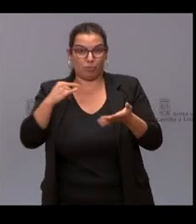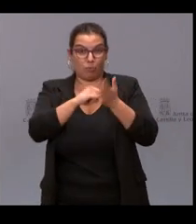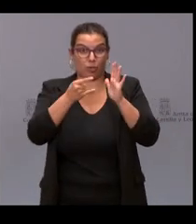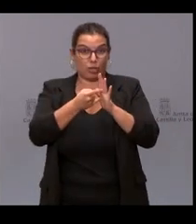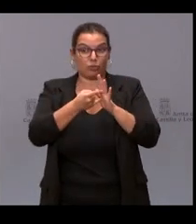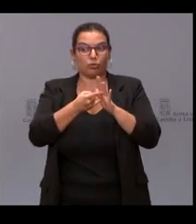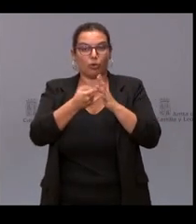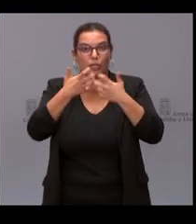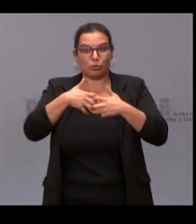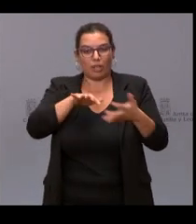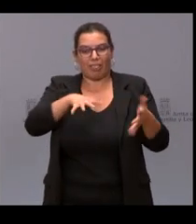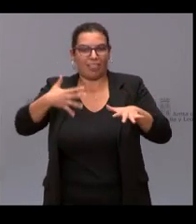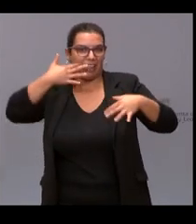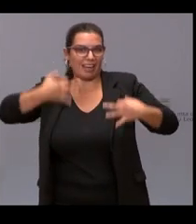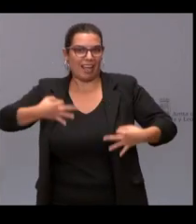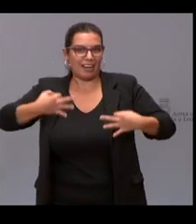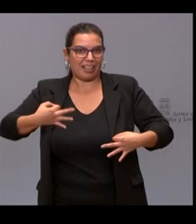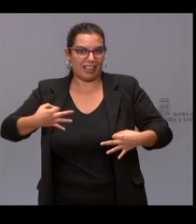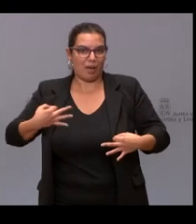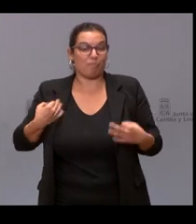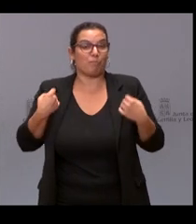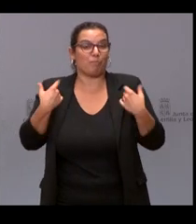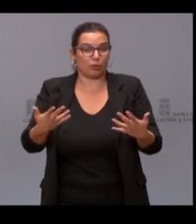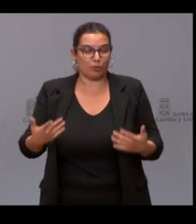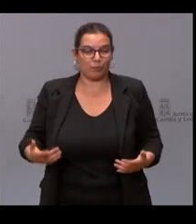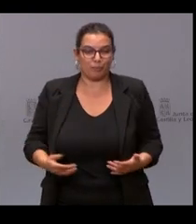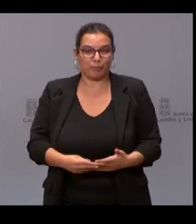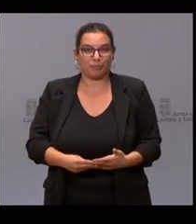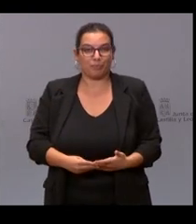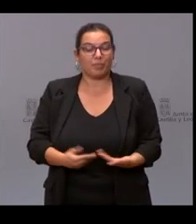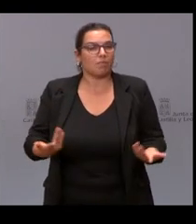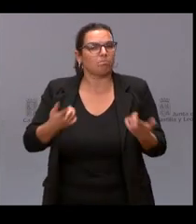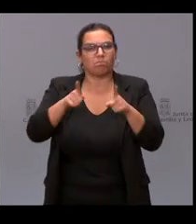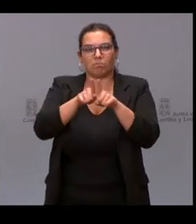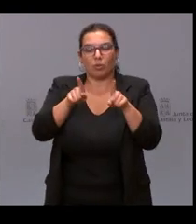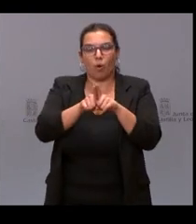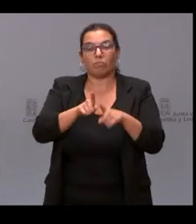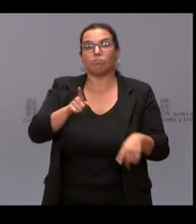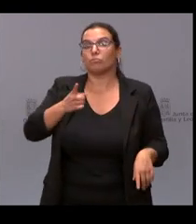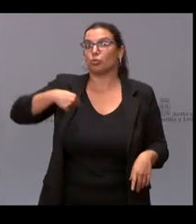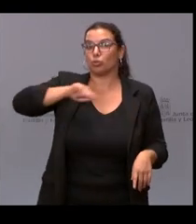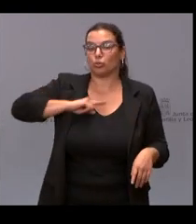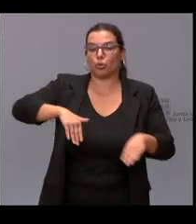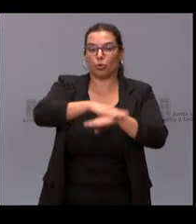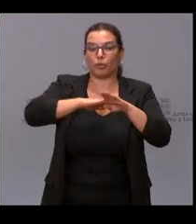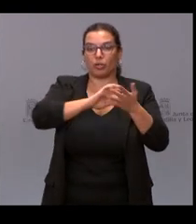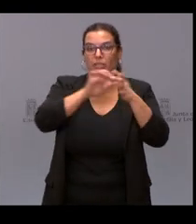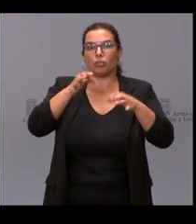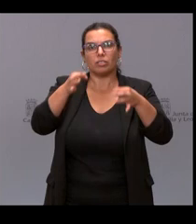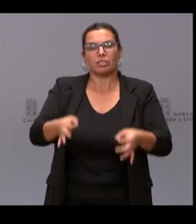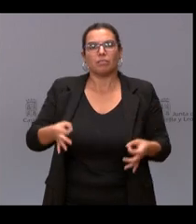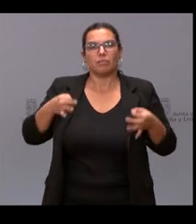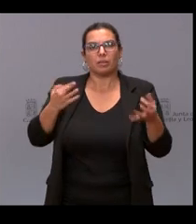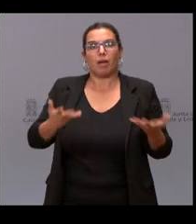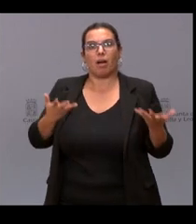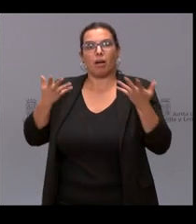industrial sean una realidad más pronto que tarde. En cualquier caso, desde el Gobierno de Castilla y León siempre vamos a ayudar para